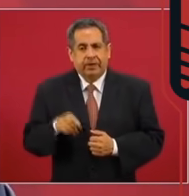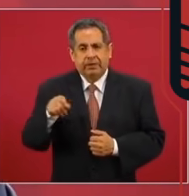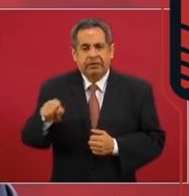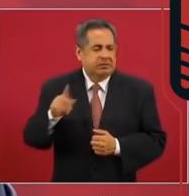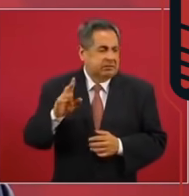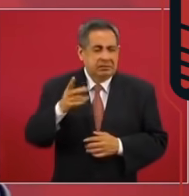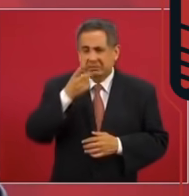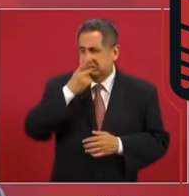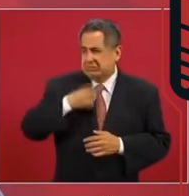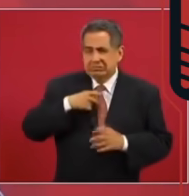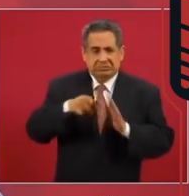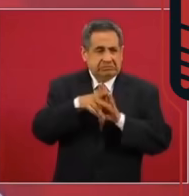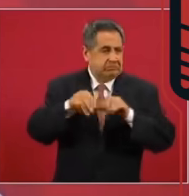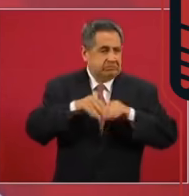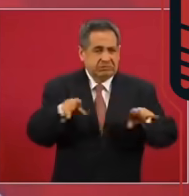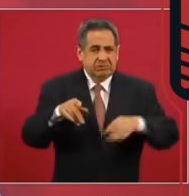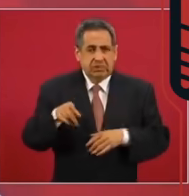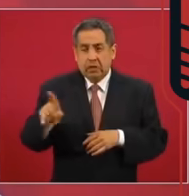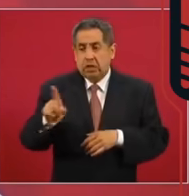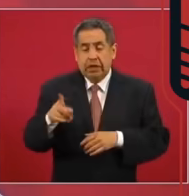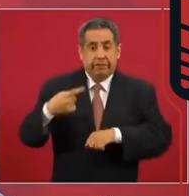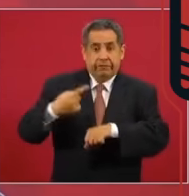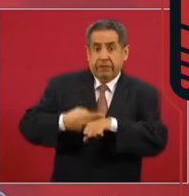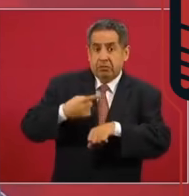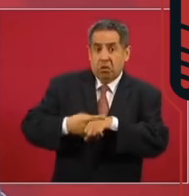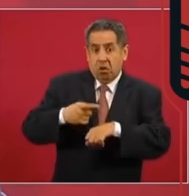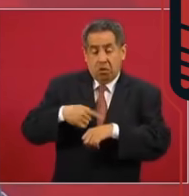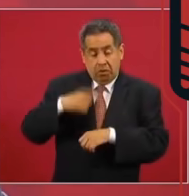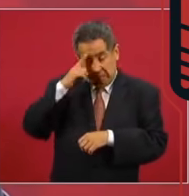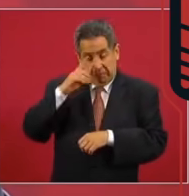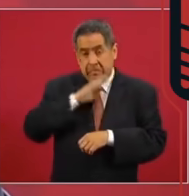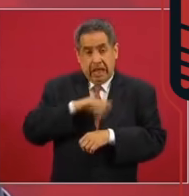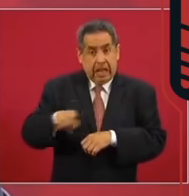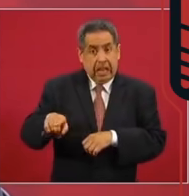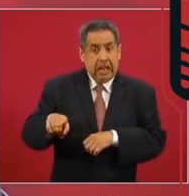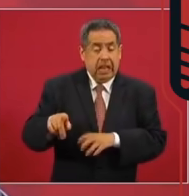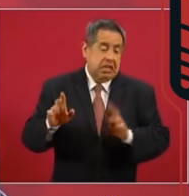según los medios de información, se puso mal,